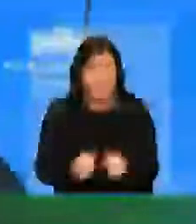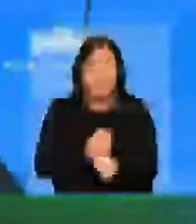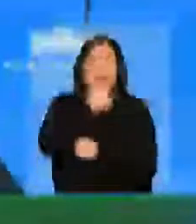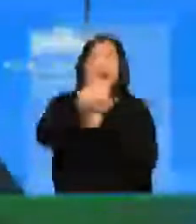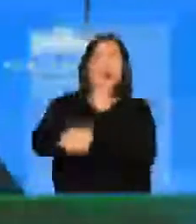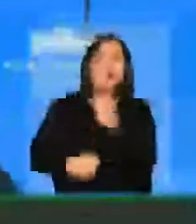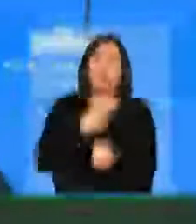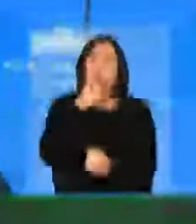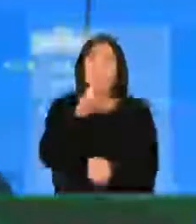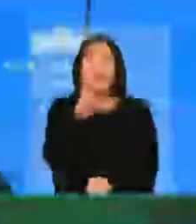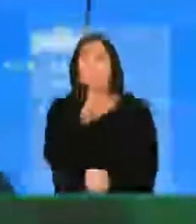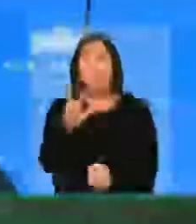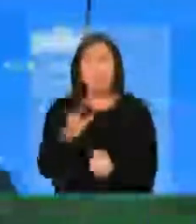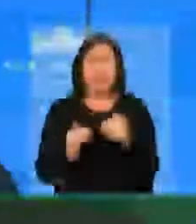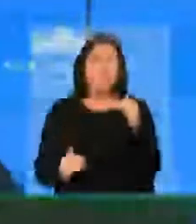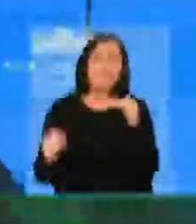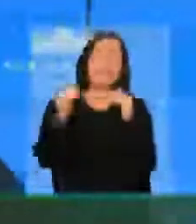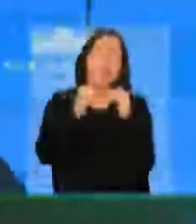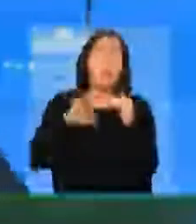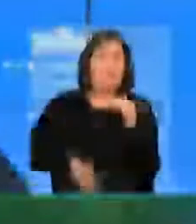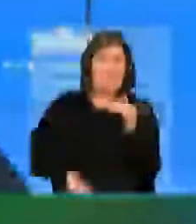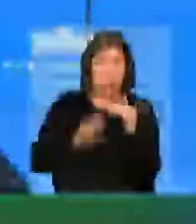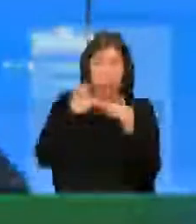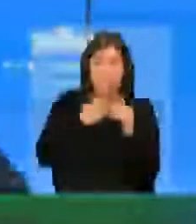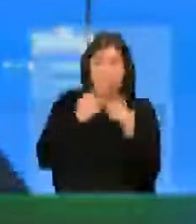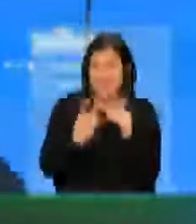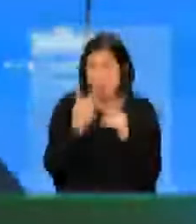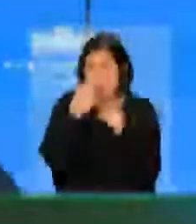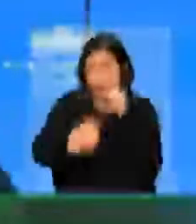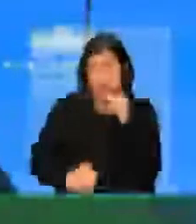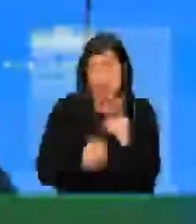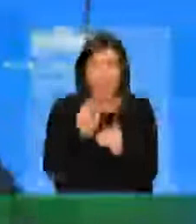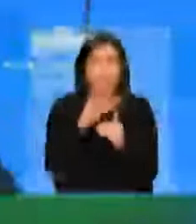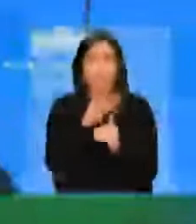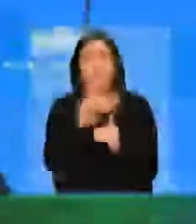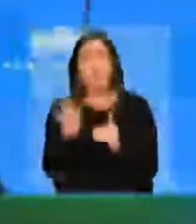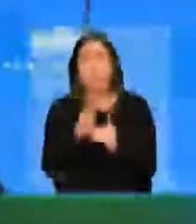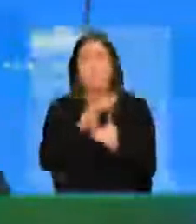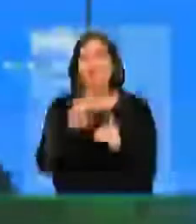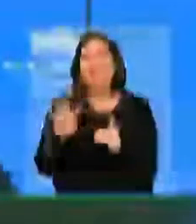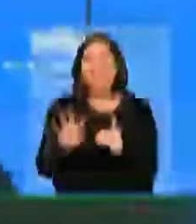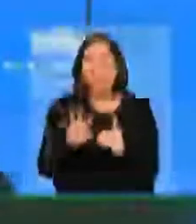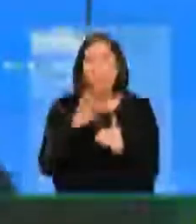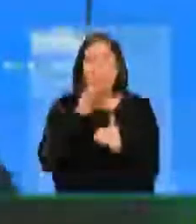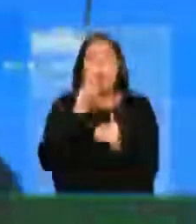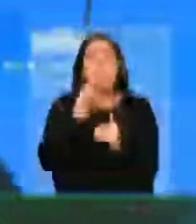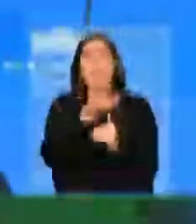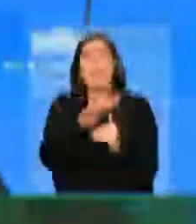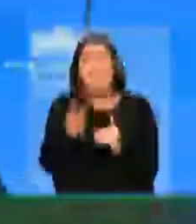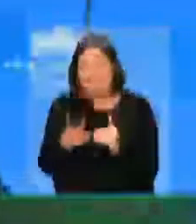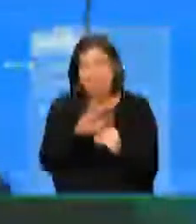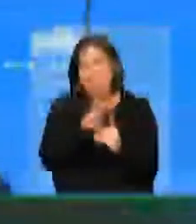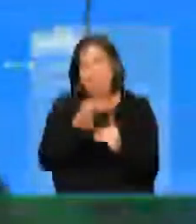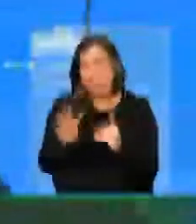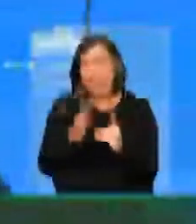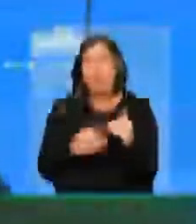salario y le estarían quedando solamente 2 años al gobierno, el presupuesto del 23, el presupuesto del 24, para recuperar el salario y cumplir su